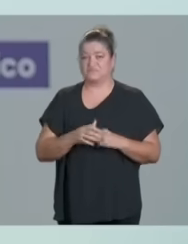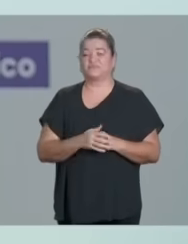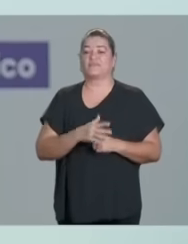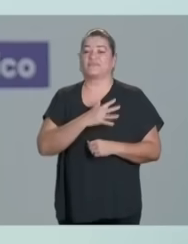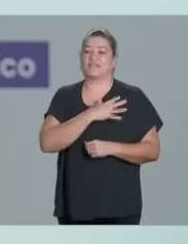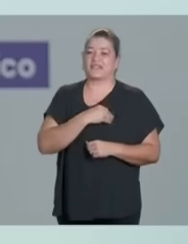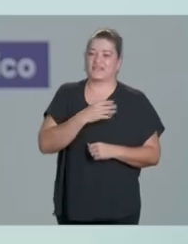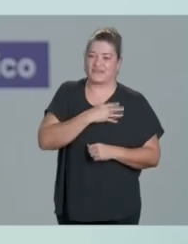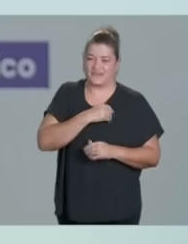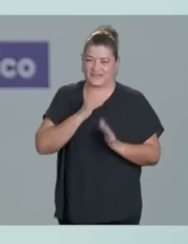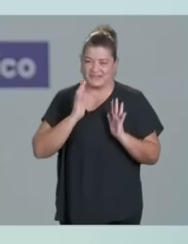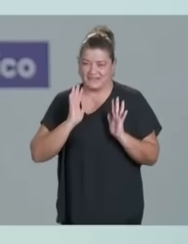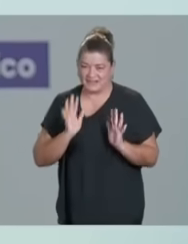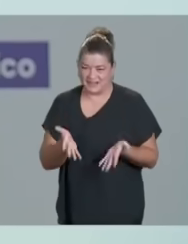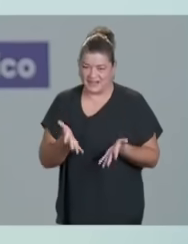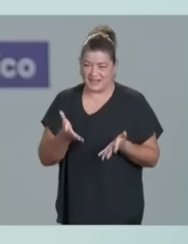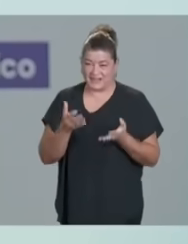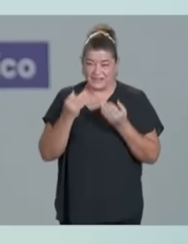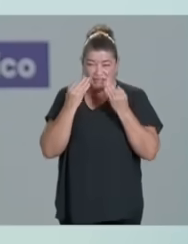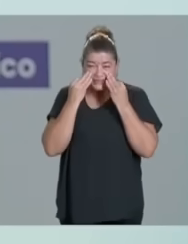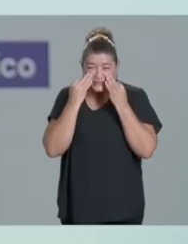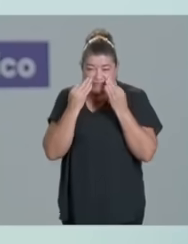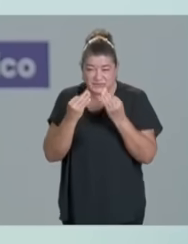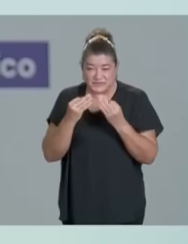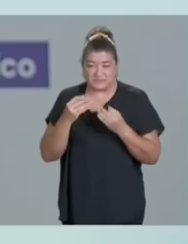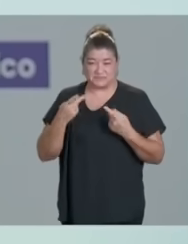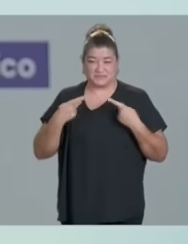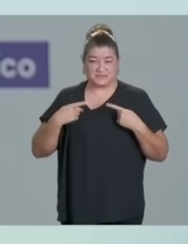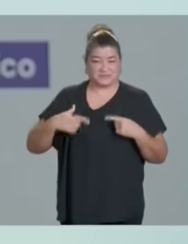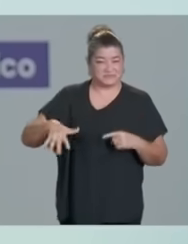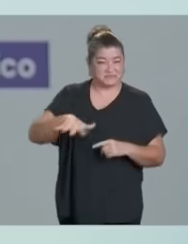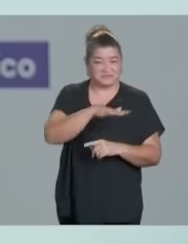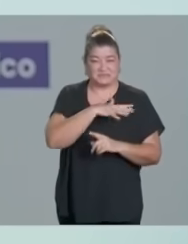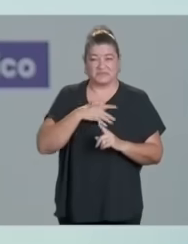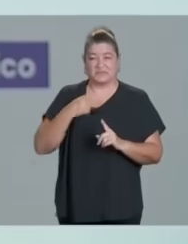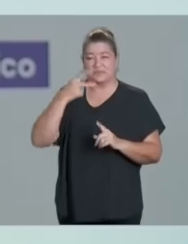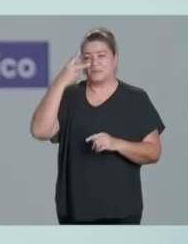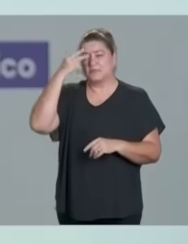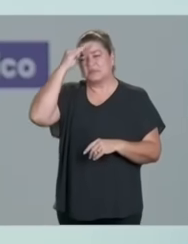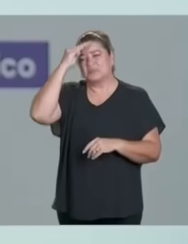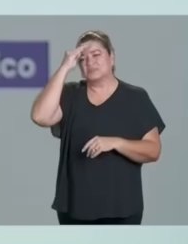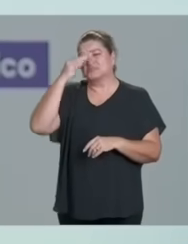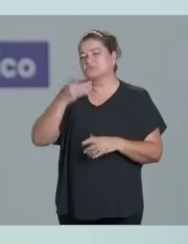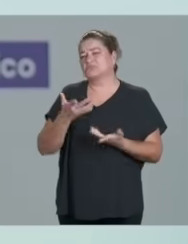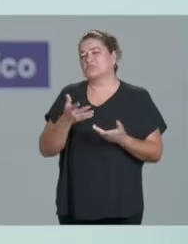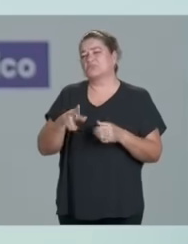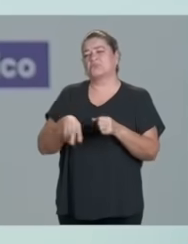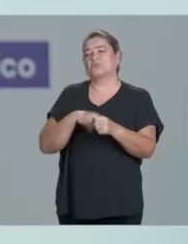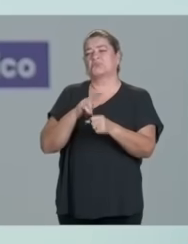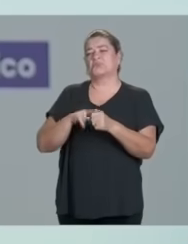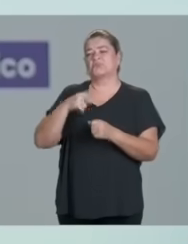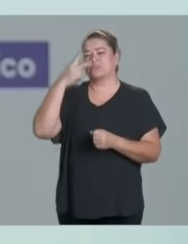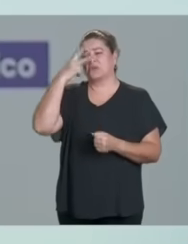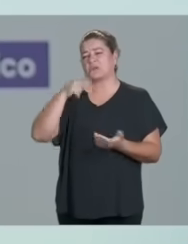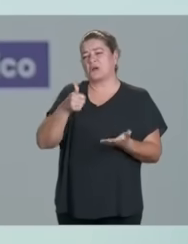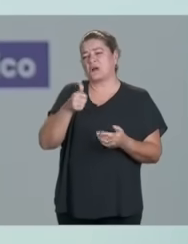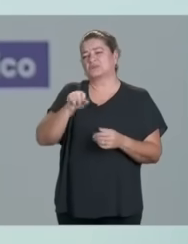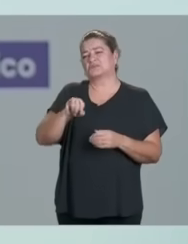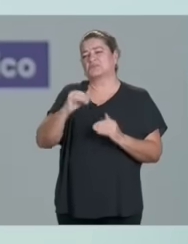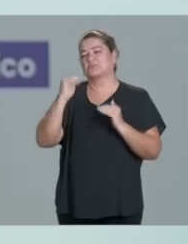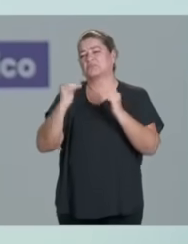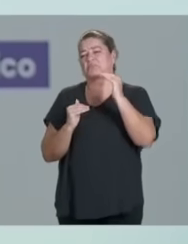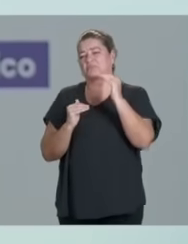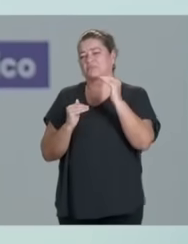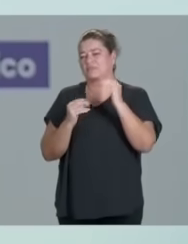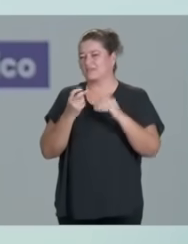tan injusta que tristemente la hemos normalizado. Pero no tenemos por qué hacerlo. No tenemos por qué ser un país desigual y además lo